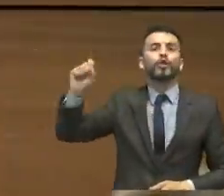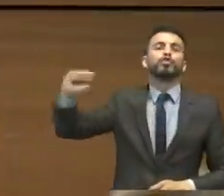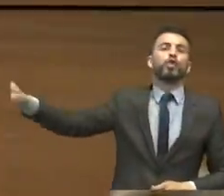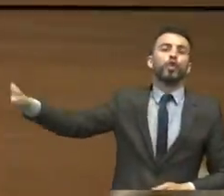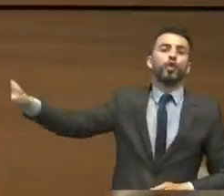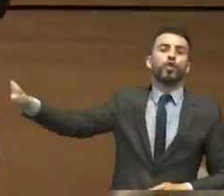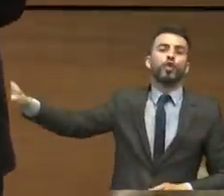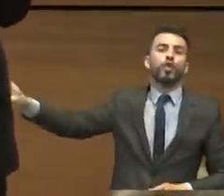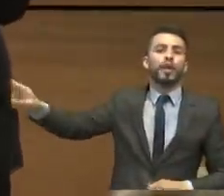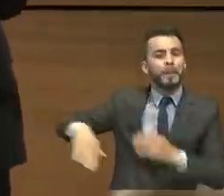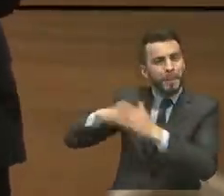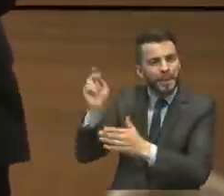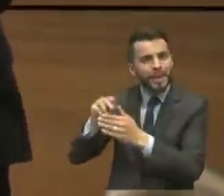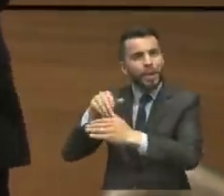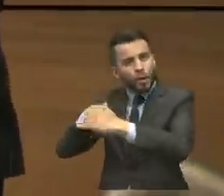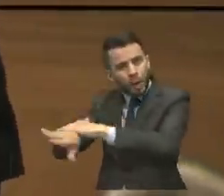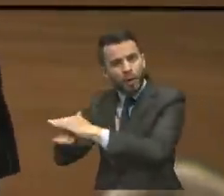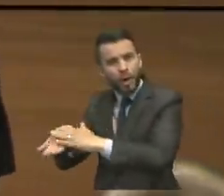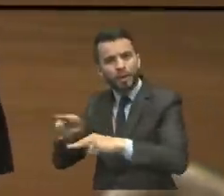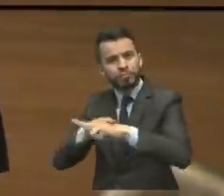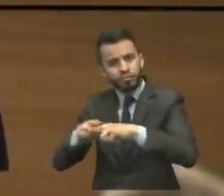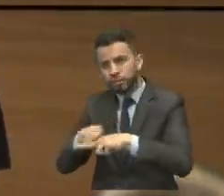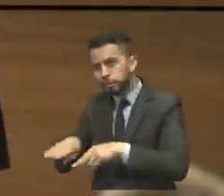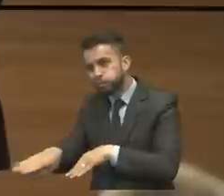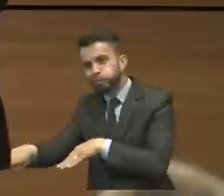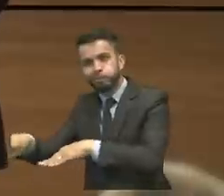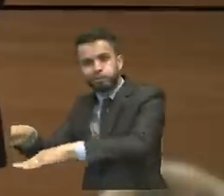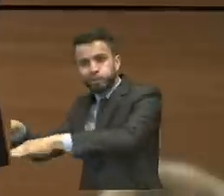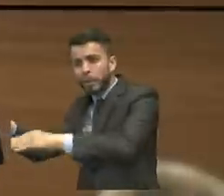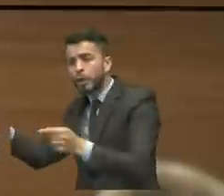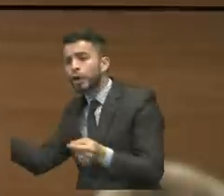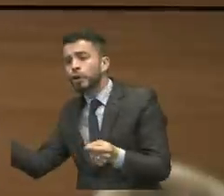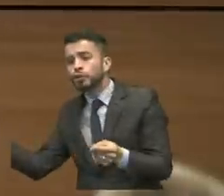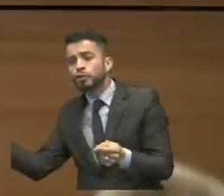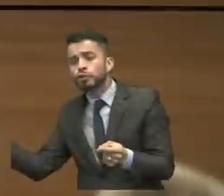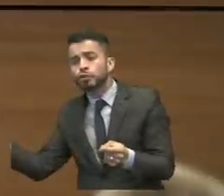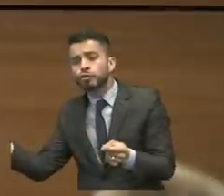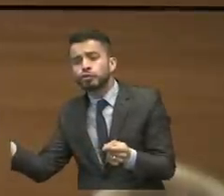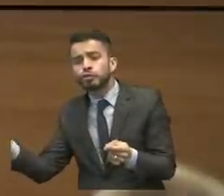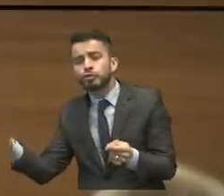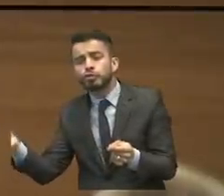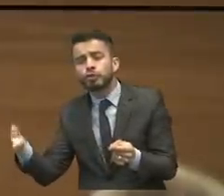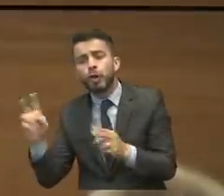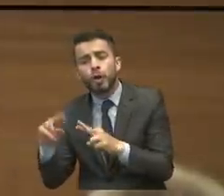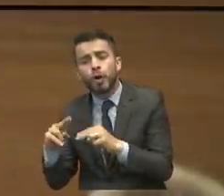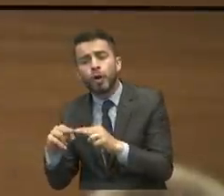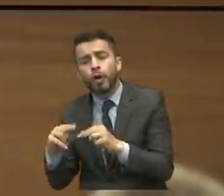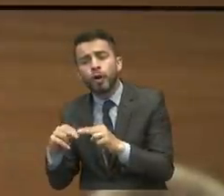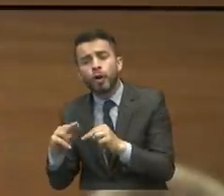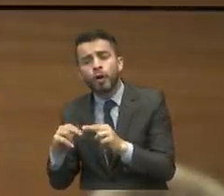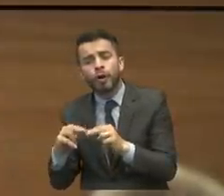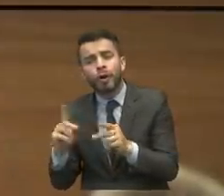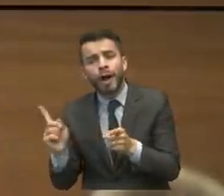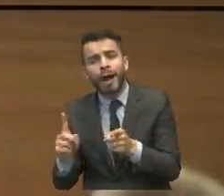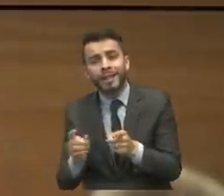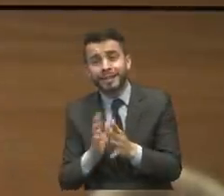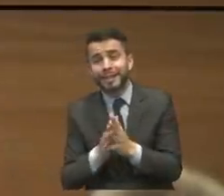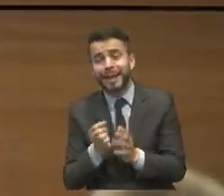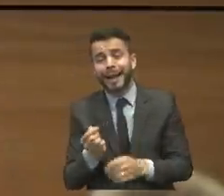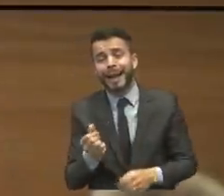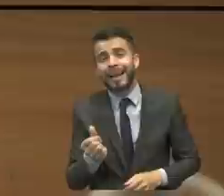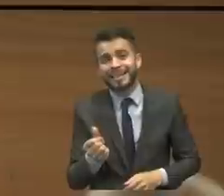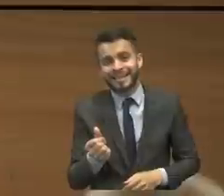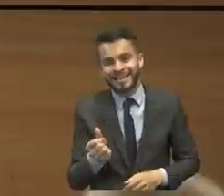patio taller por la primero de mayo, estará llegando al centro para ese momento. Recuerden ustedes que el corredor verde séptima se termina